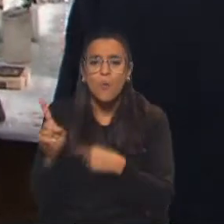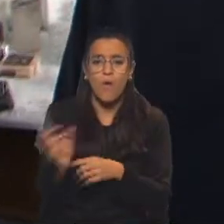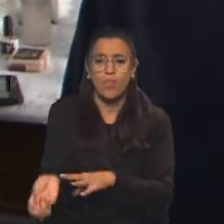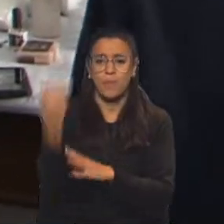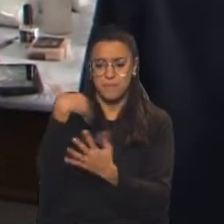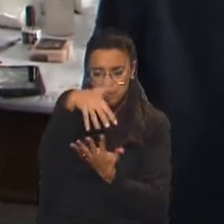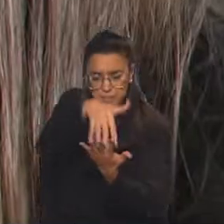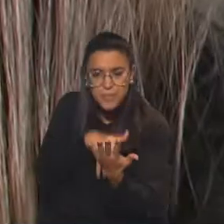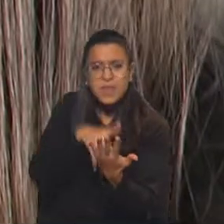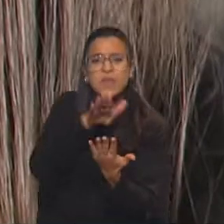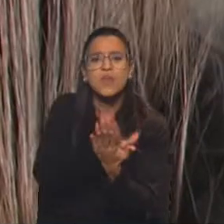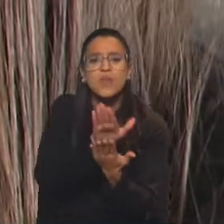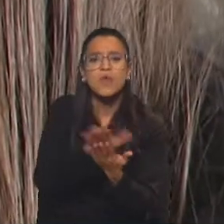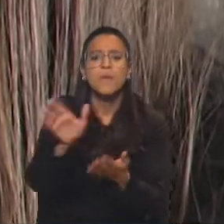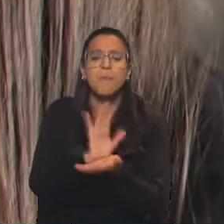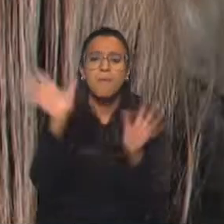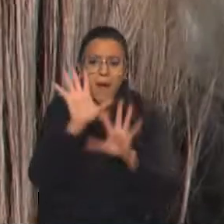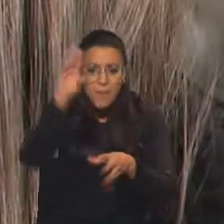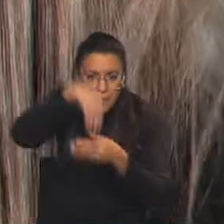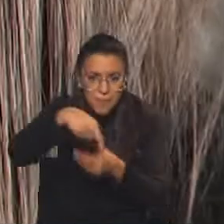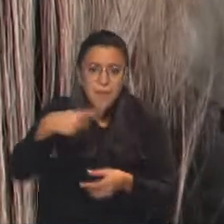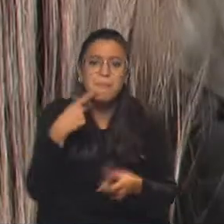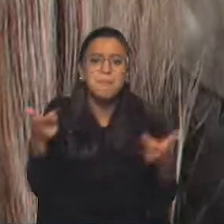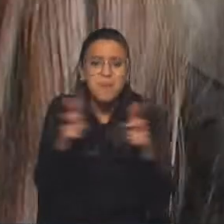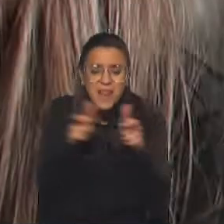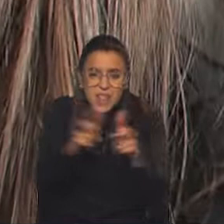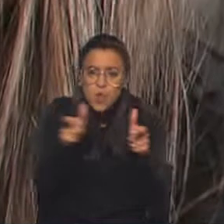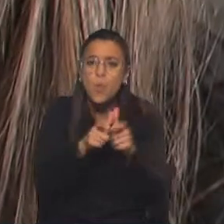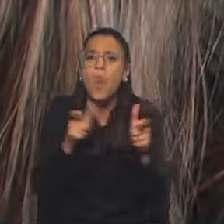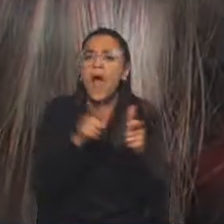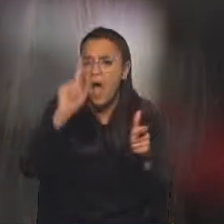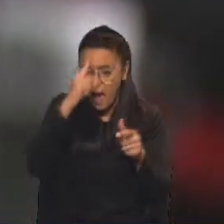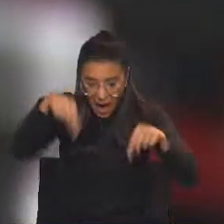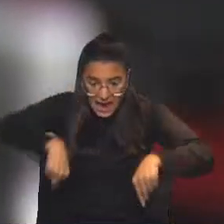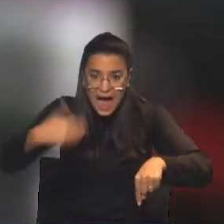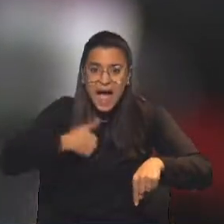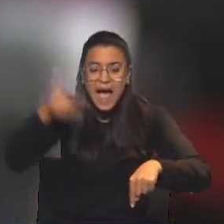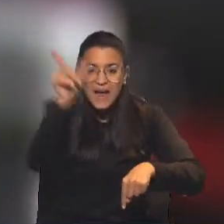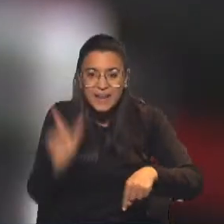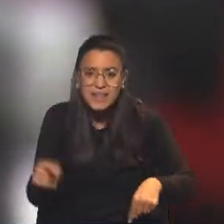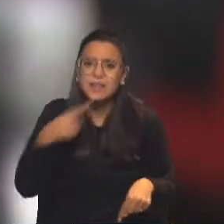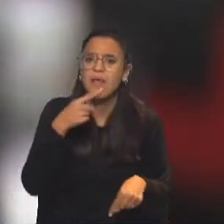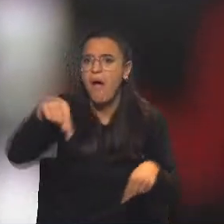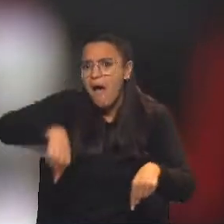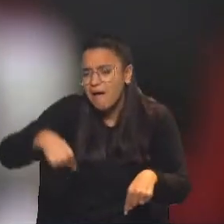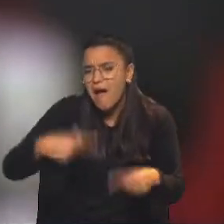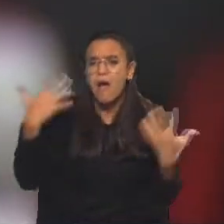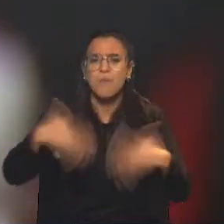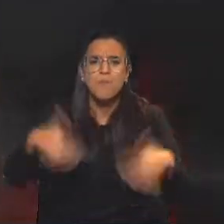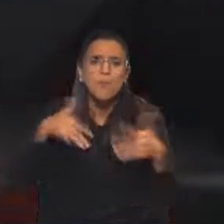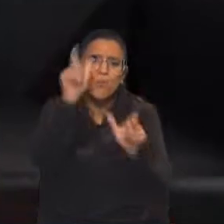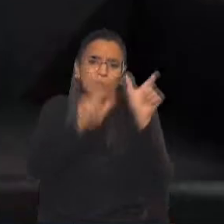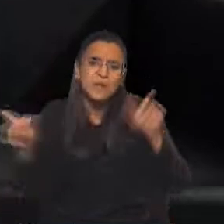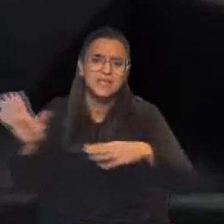guión y vi que era para participar en una película independiente acá en Argentina con el nivel que hay acá de interpretación